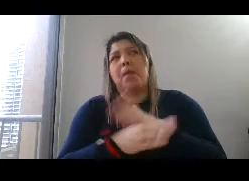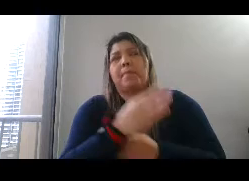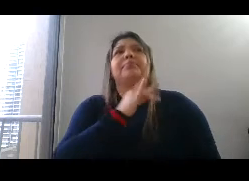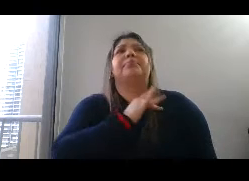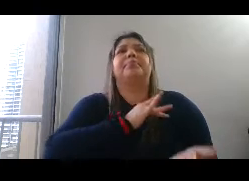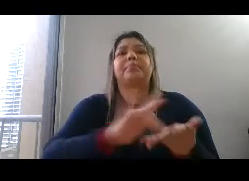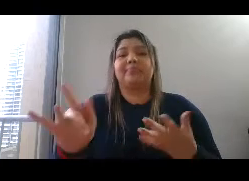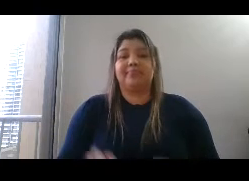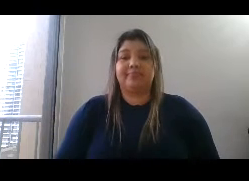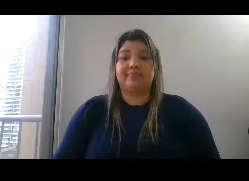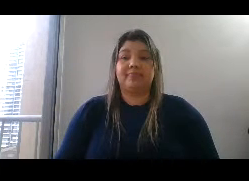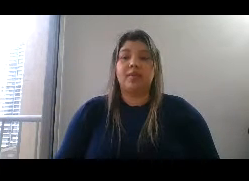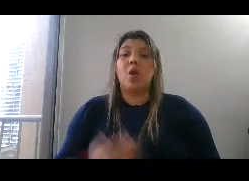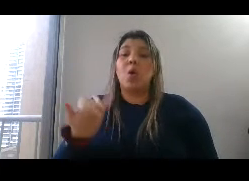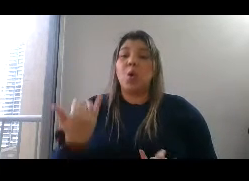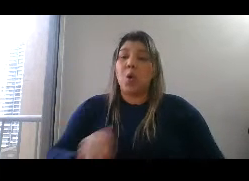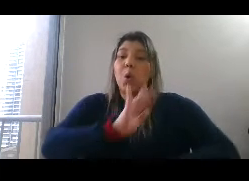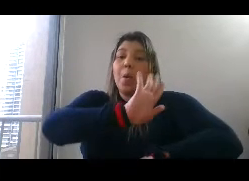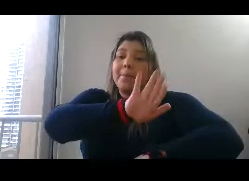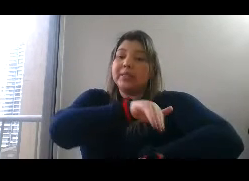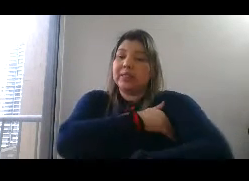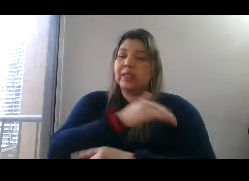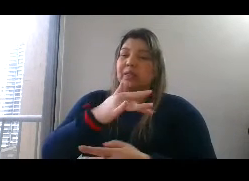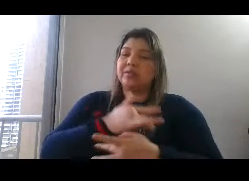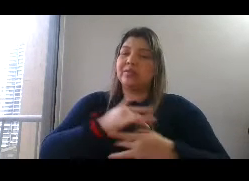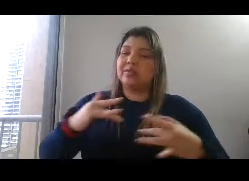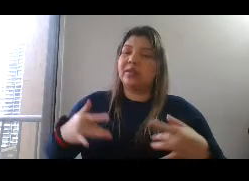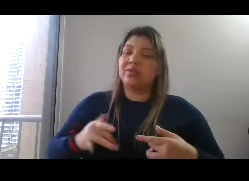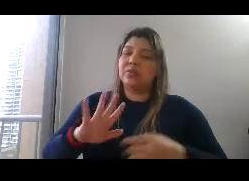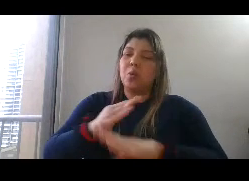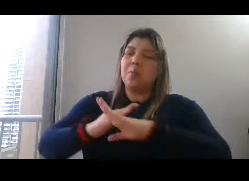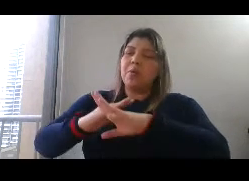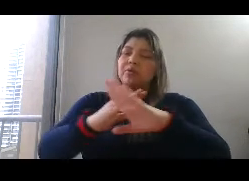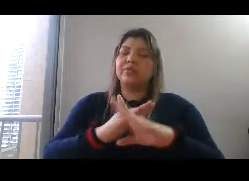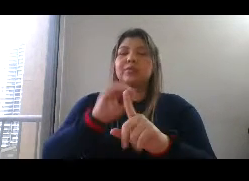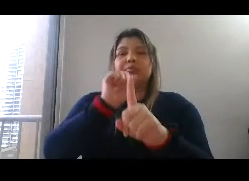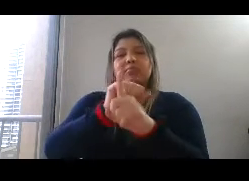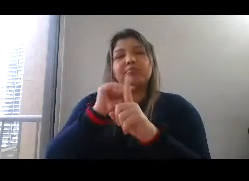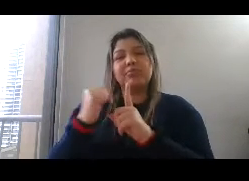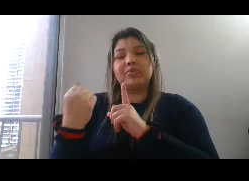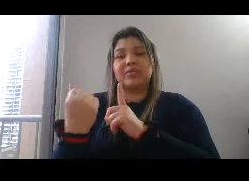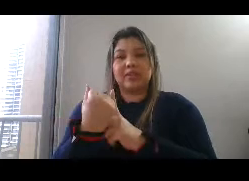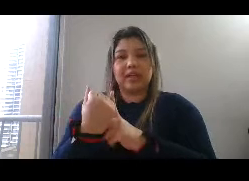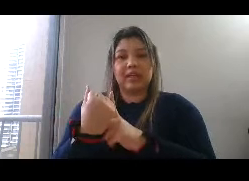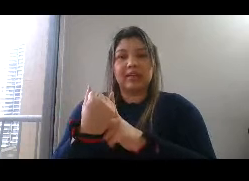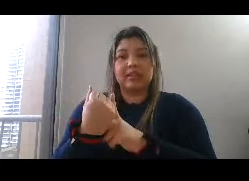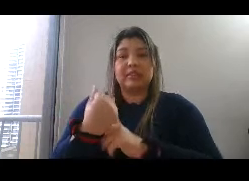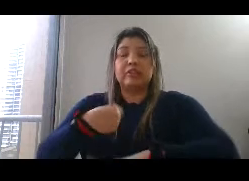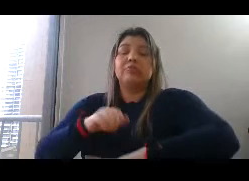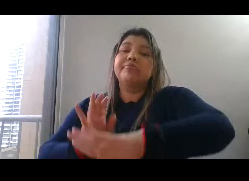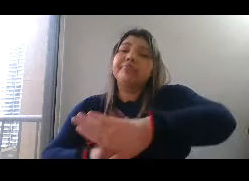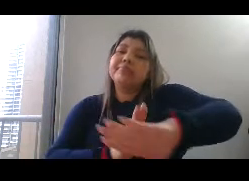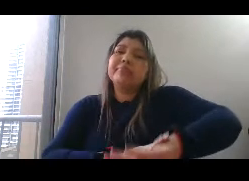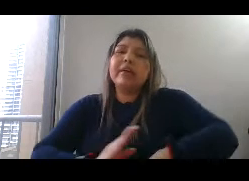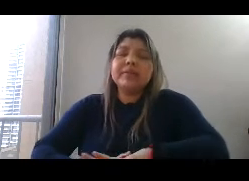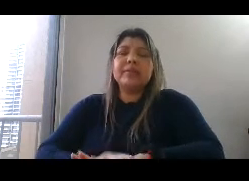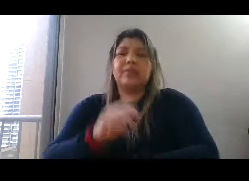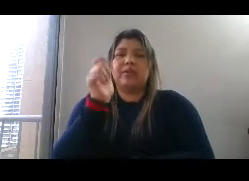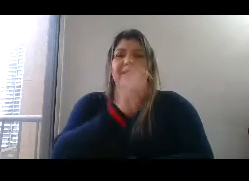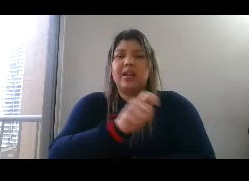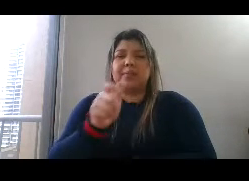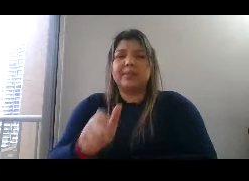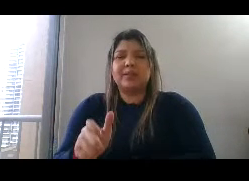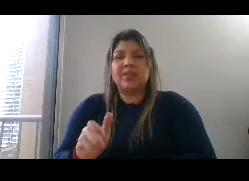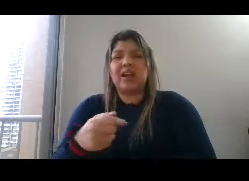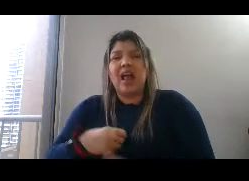tenemos hoy por parte del Ministerio de Salud y la Protección Social es que la gente no se aboque a los servicios de urgencia, no